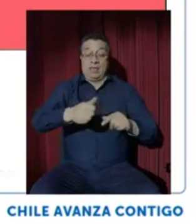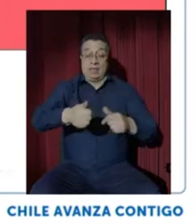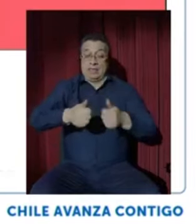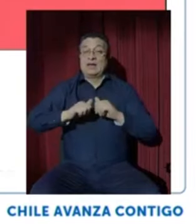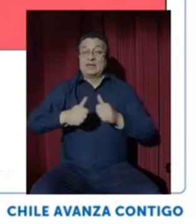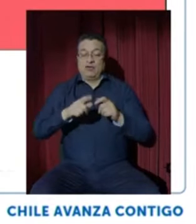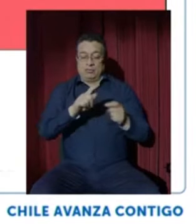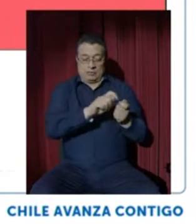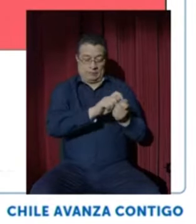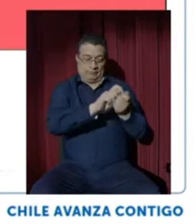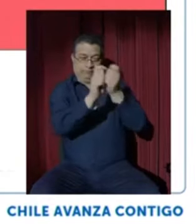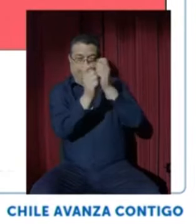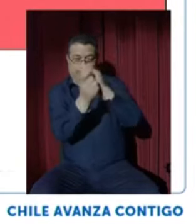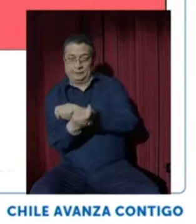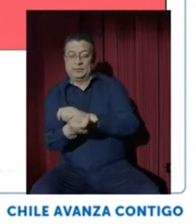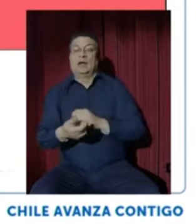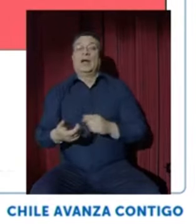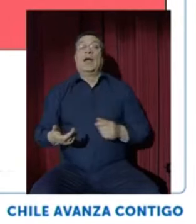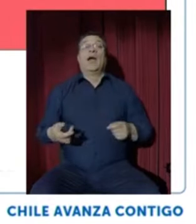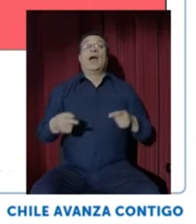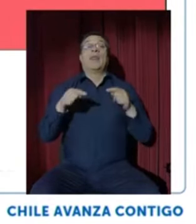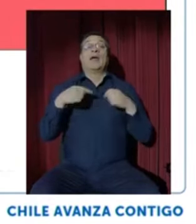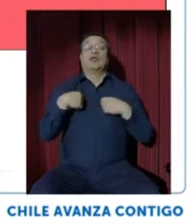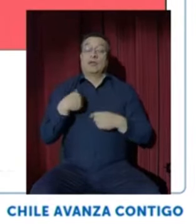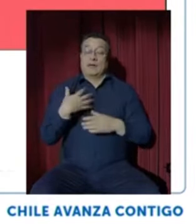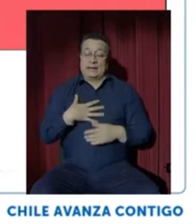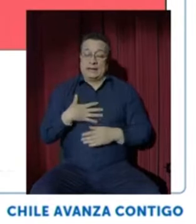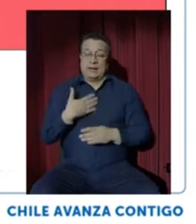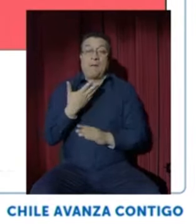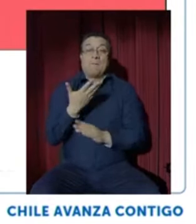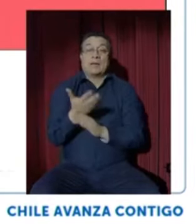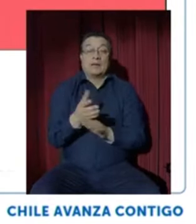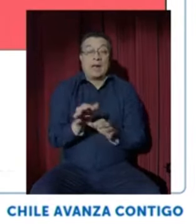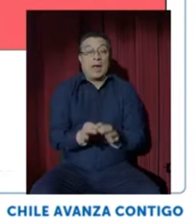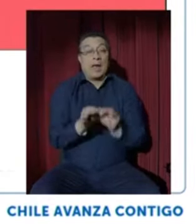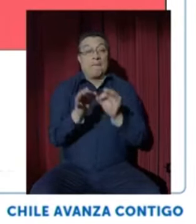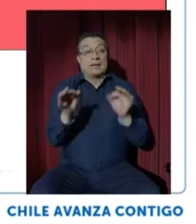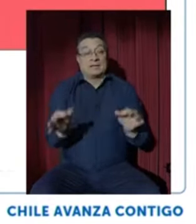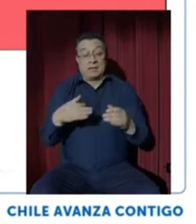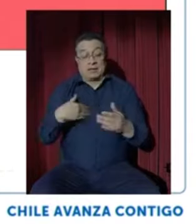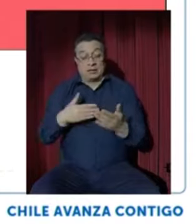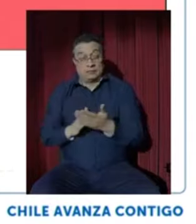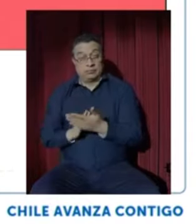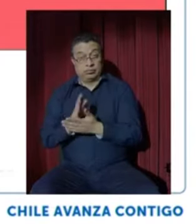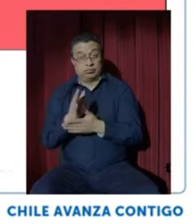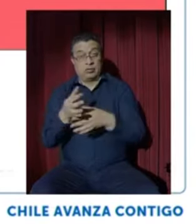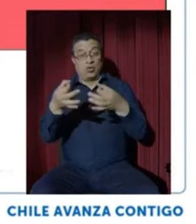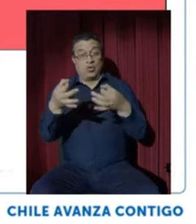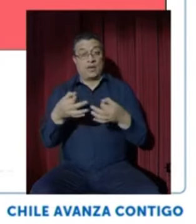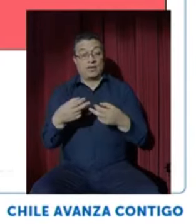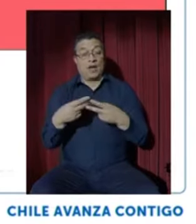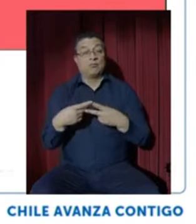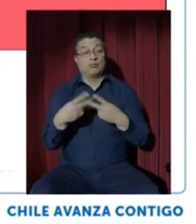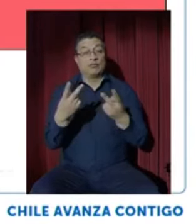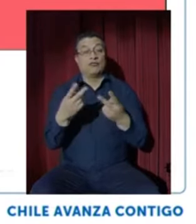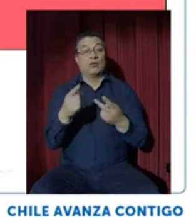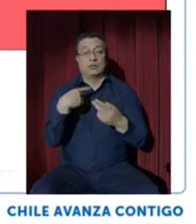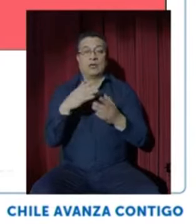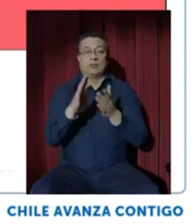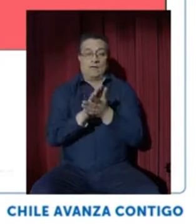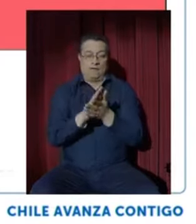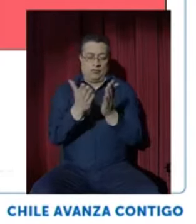de transformación Así que eh yo les quiero pedir especialmente iniciando esta Cuenta pública antes que comience un